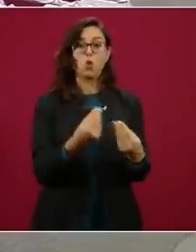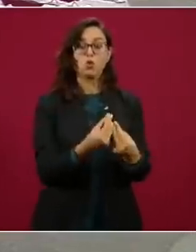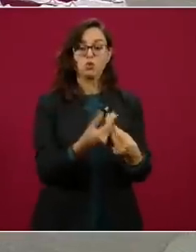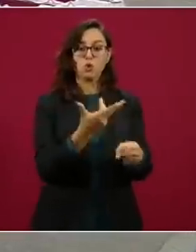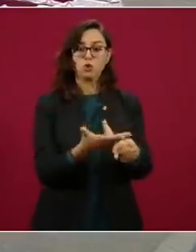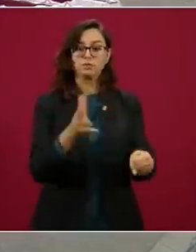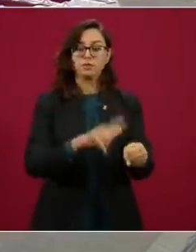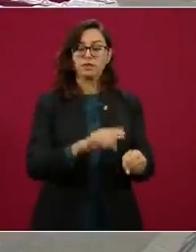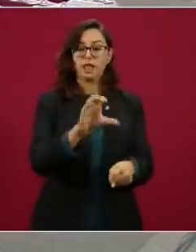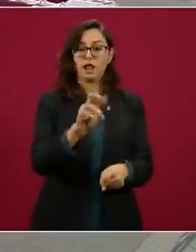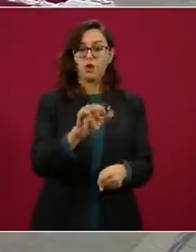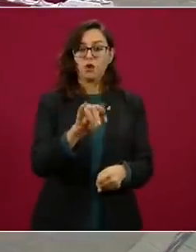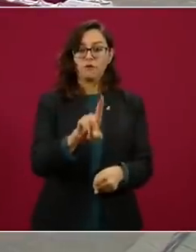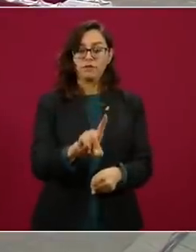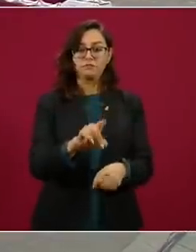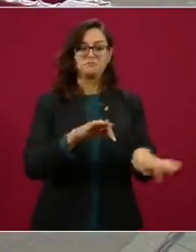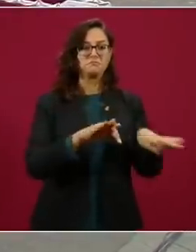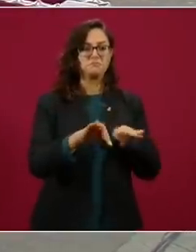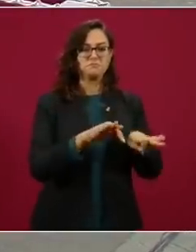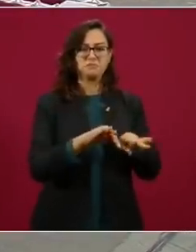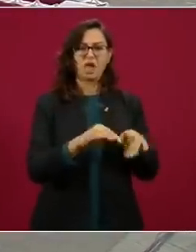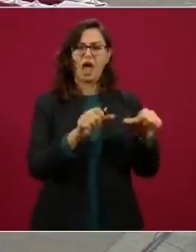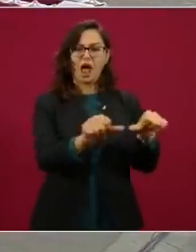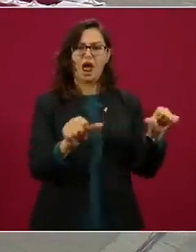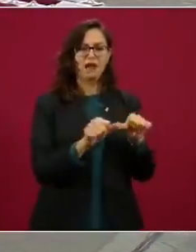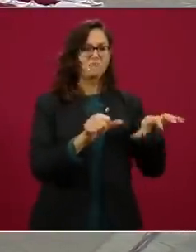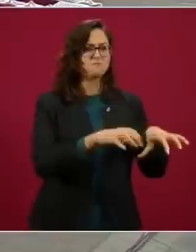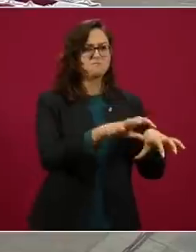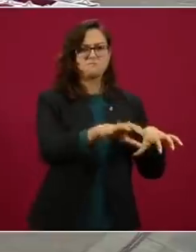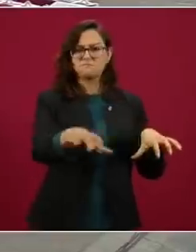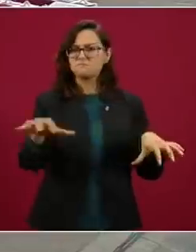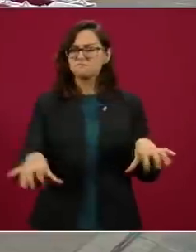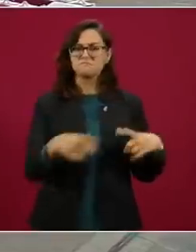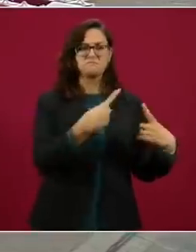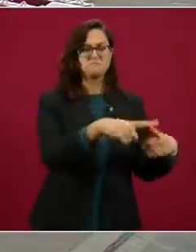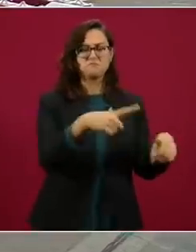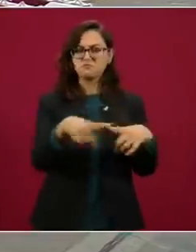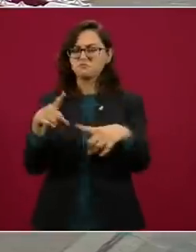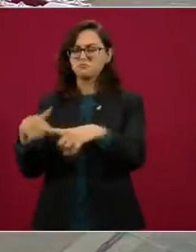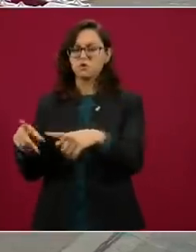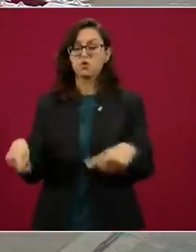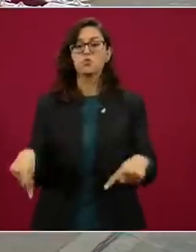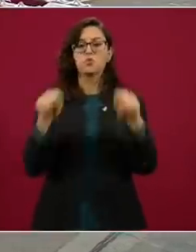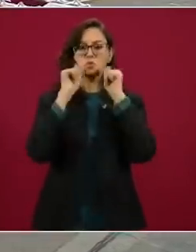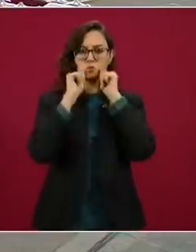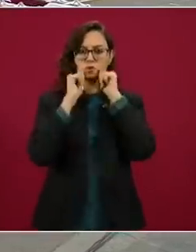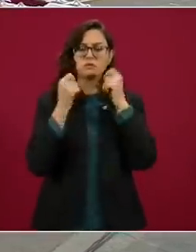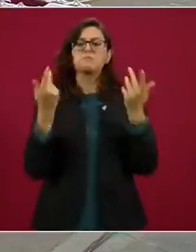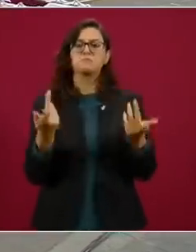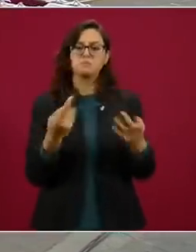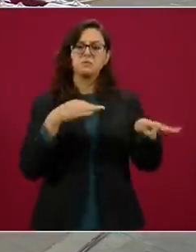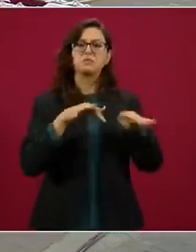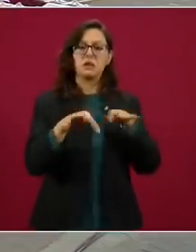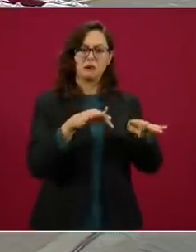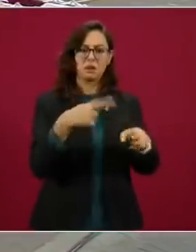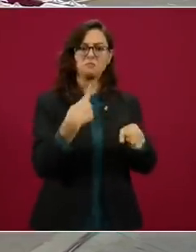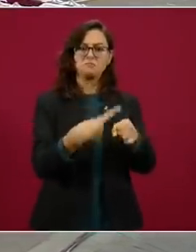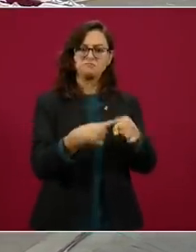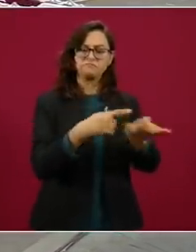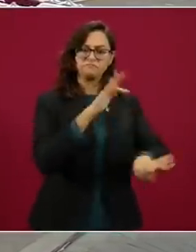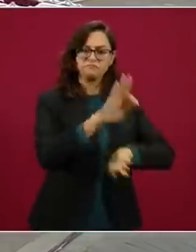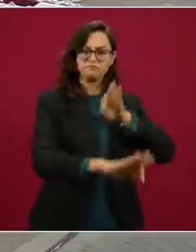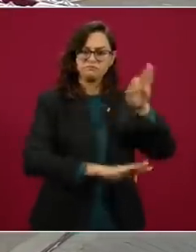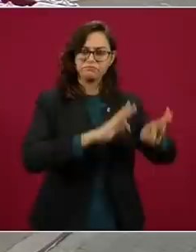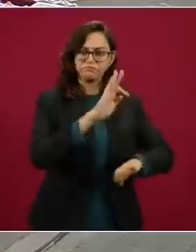cobit en cualquier área y que directa o indirectamente coadyuven de la atención de pacientes enfermos por